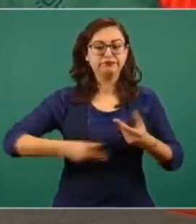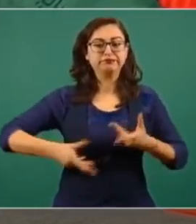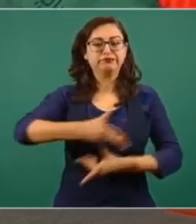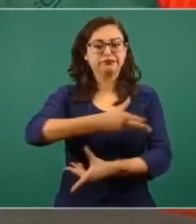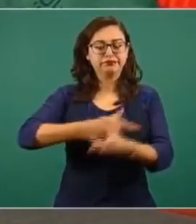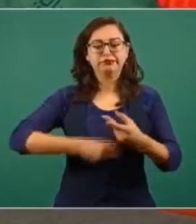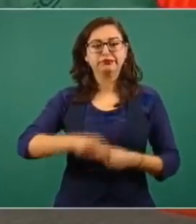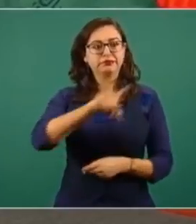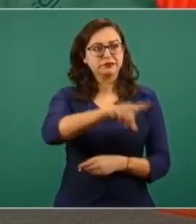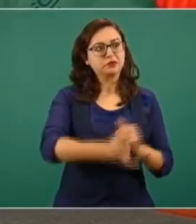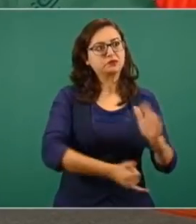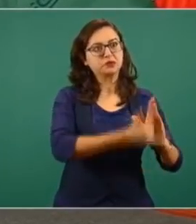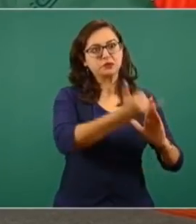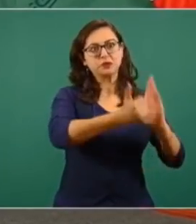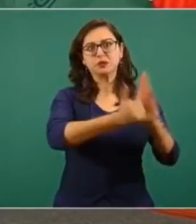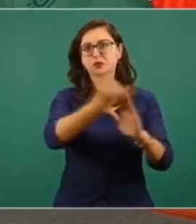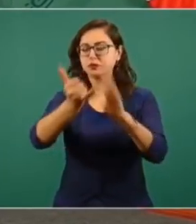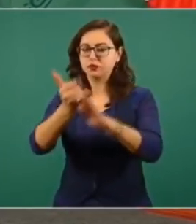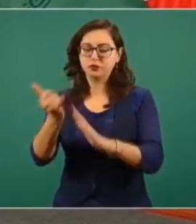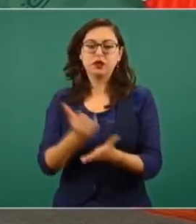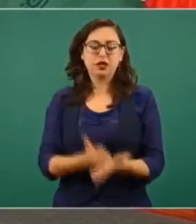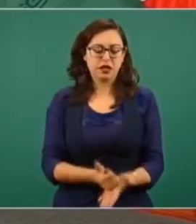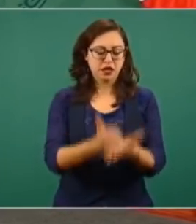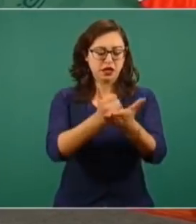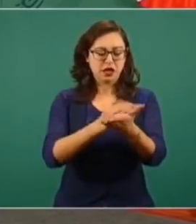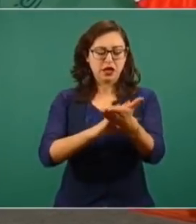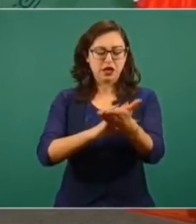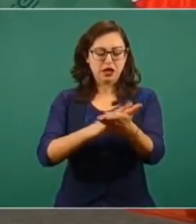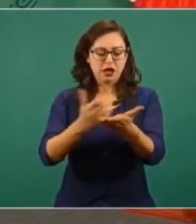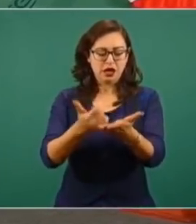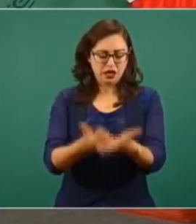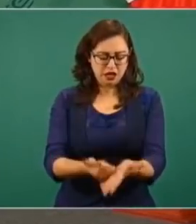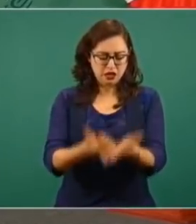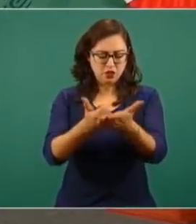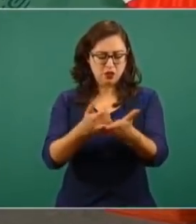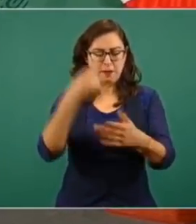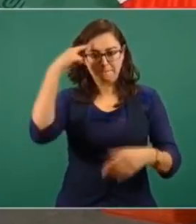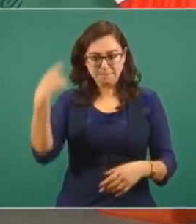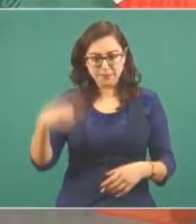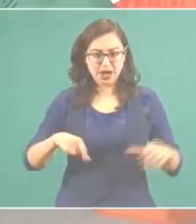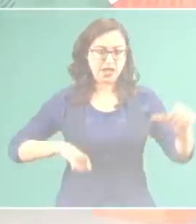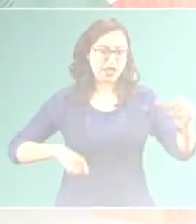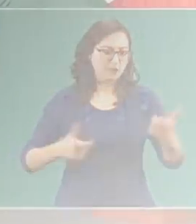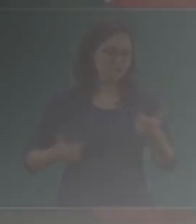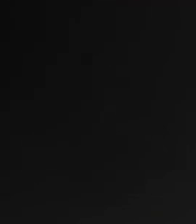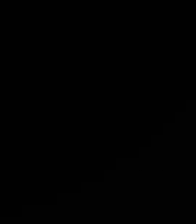han ayudado también a la reactivación de la economía nacional.